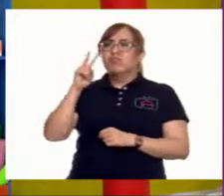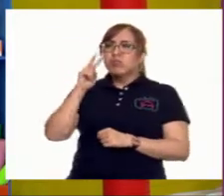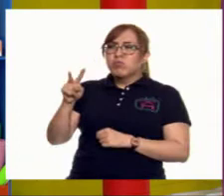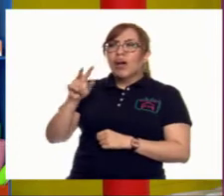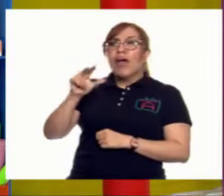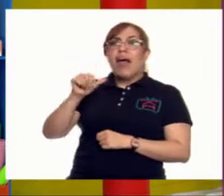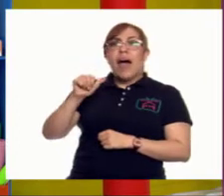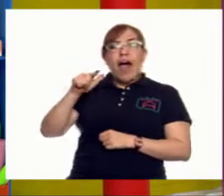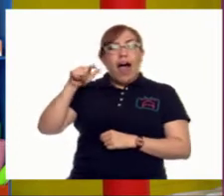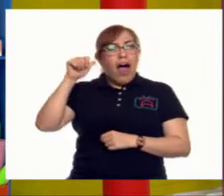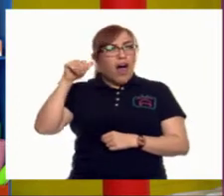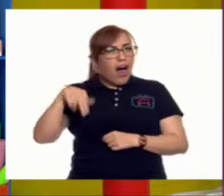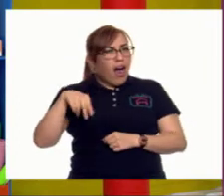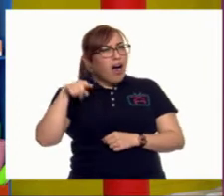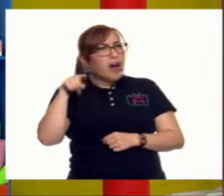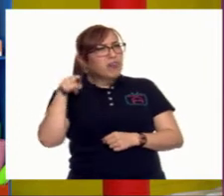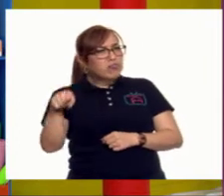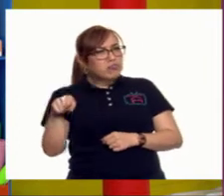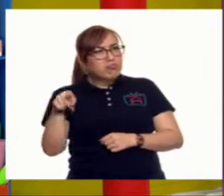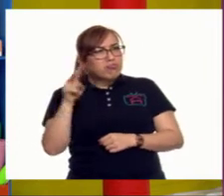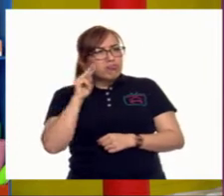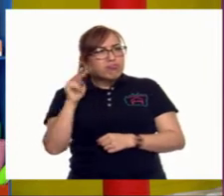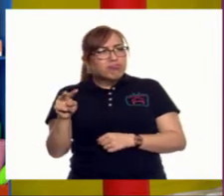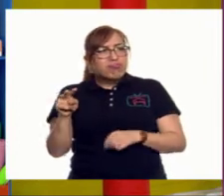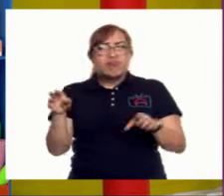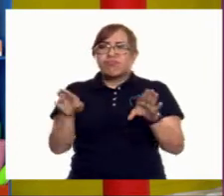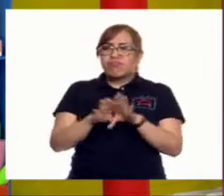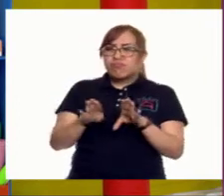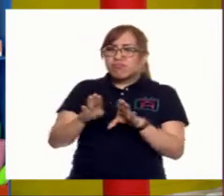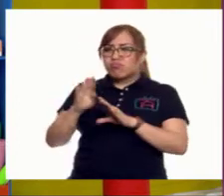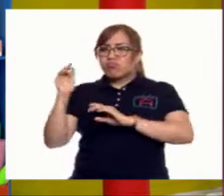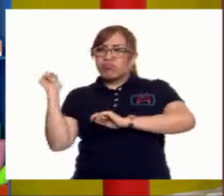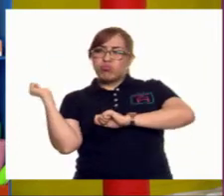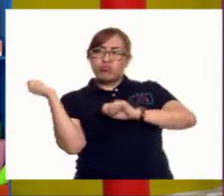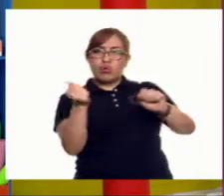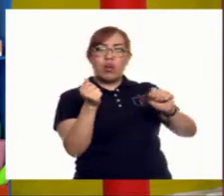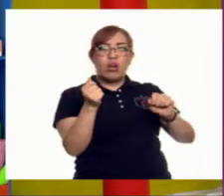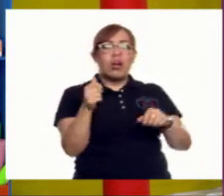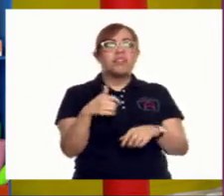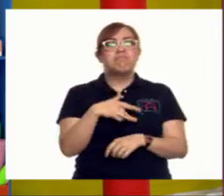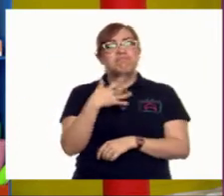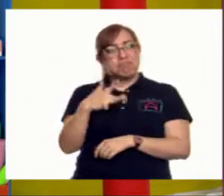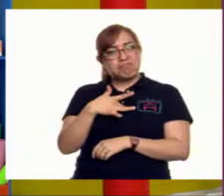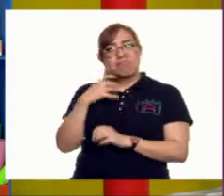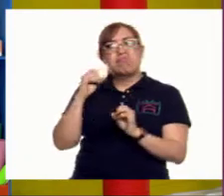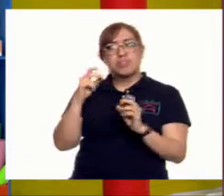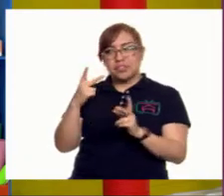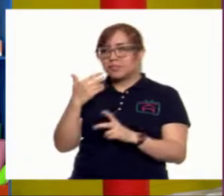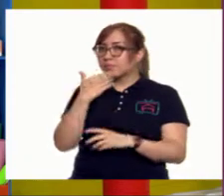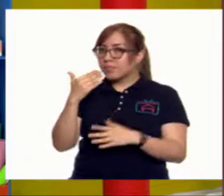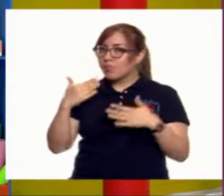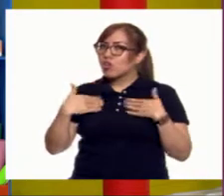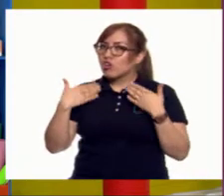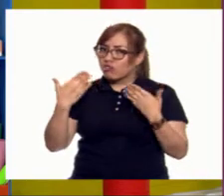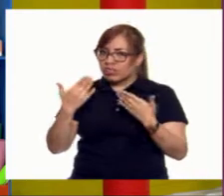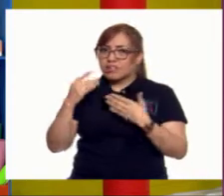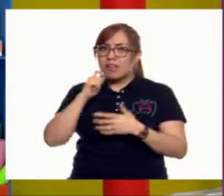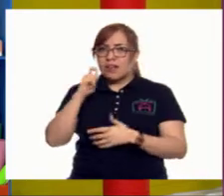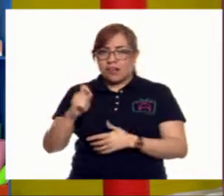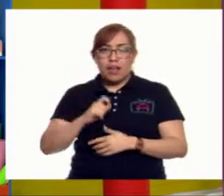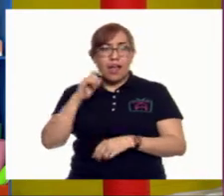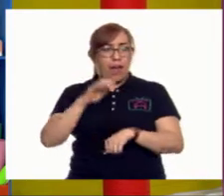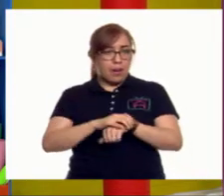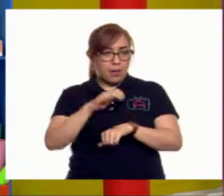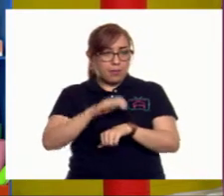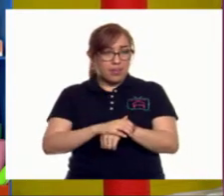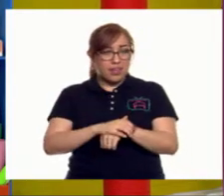béisbol, fue amigable, empática, trató de darle confianza en que sí lo lograría,